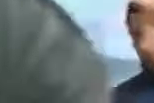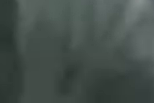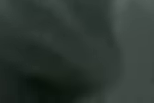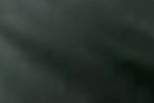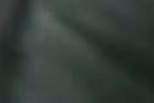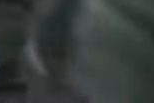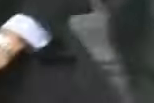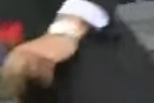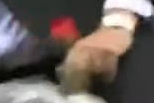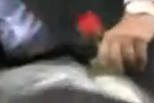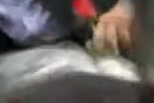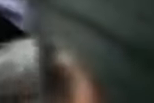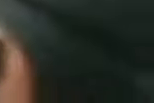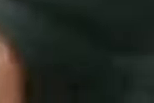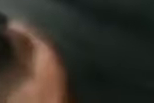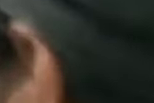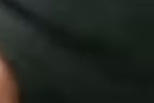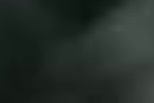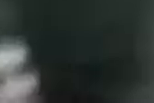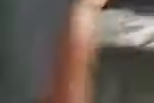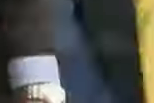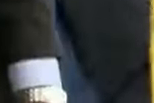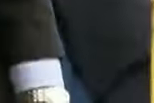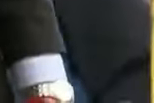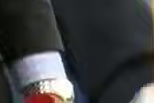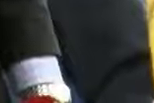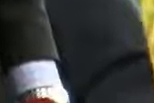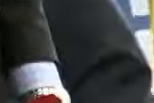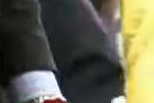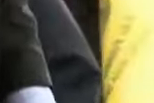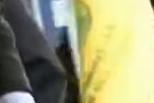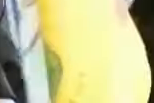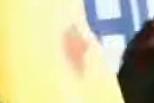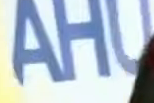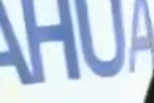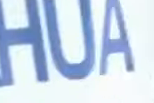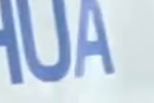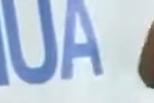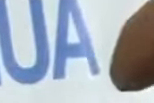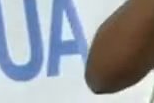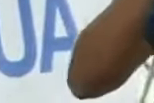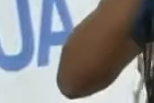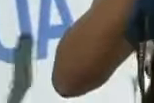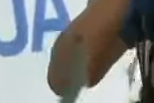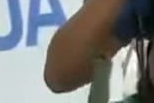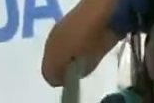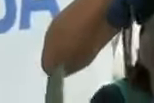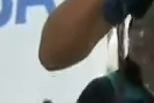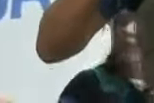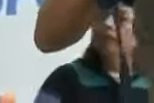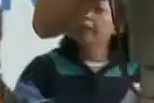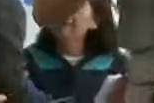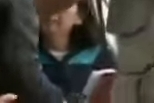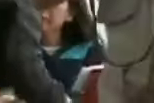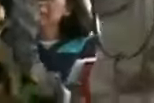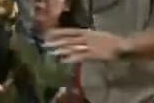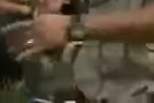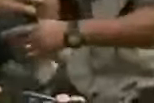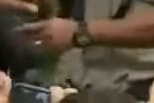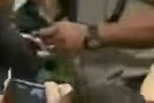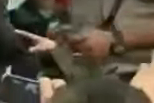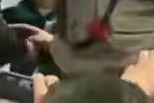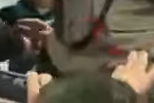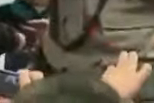inmortal cúbrenos siempre patria con tuiris